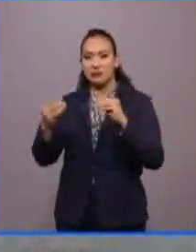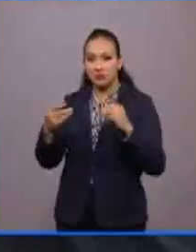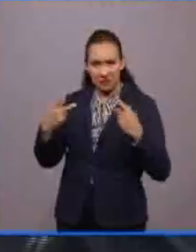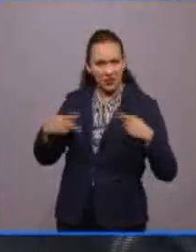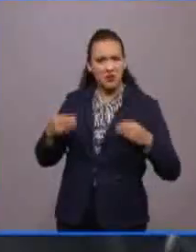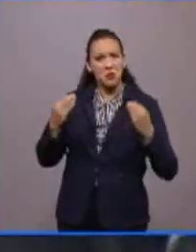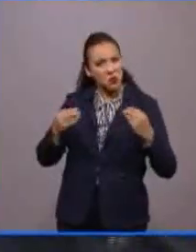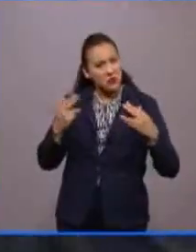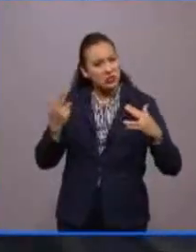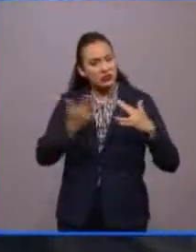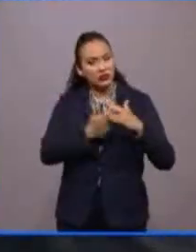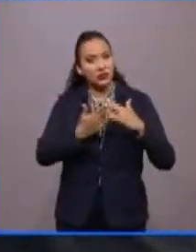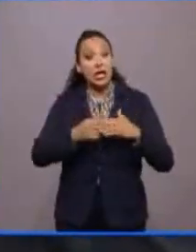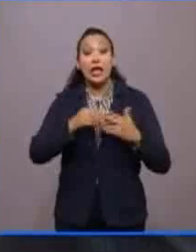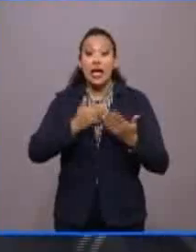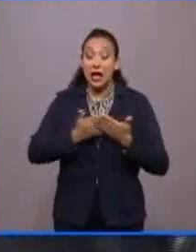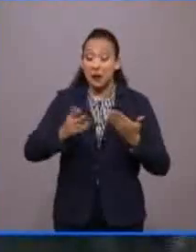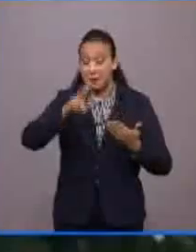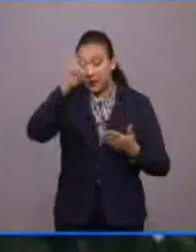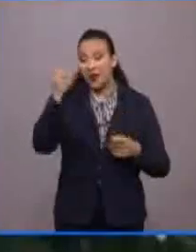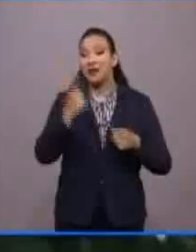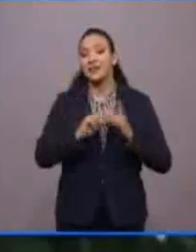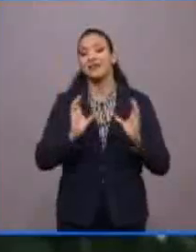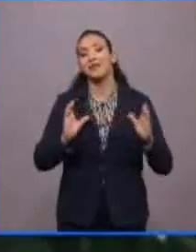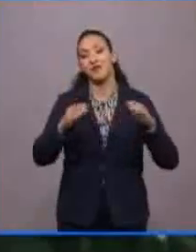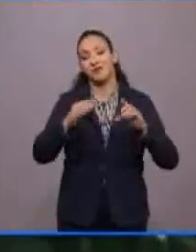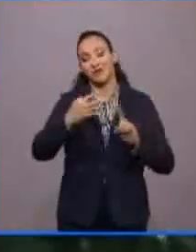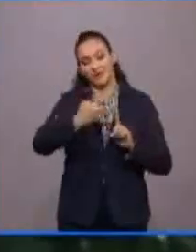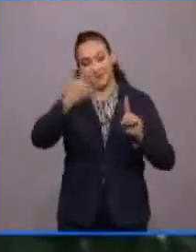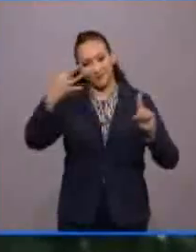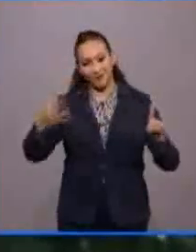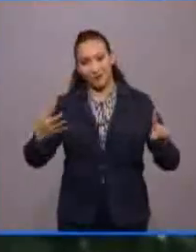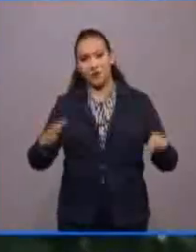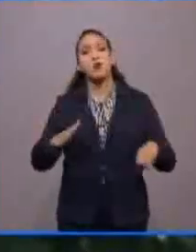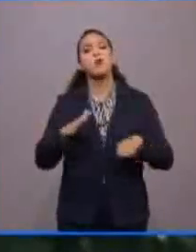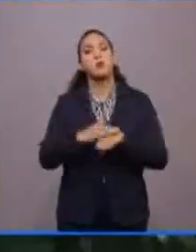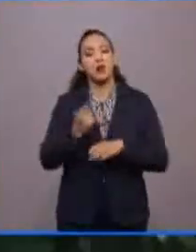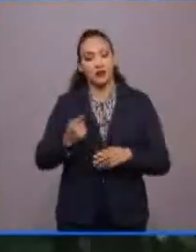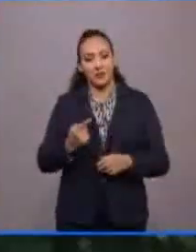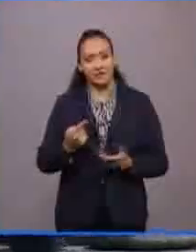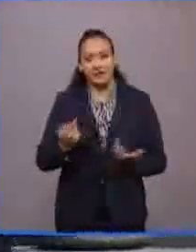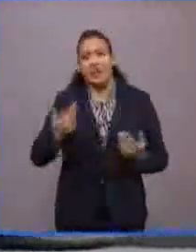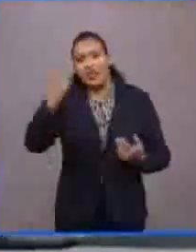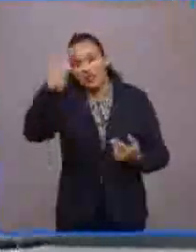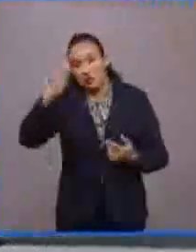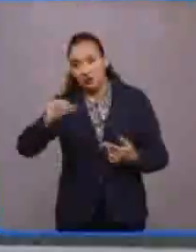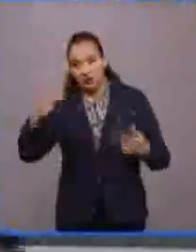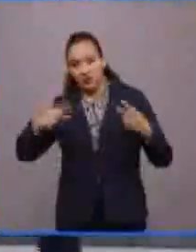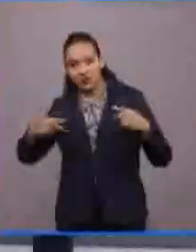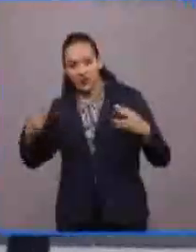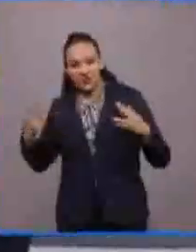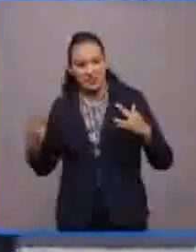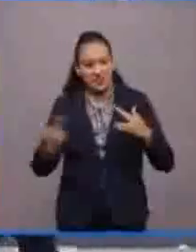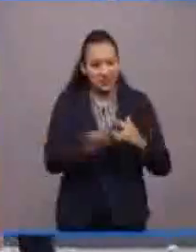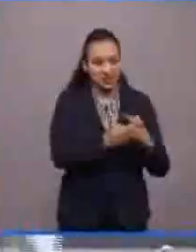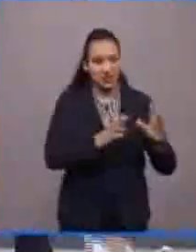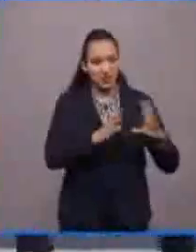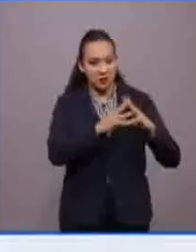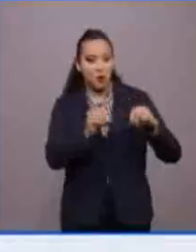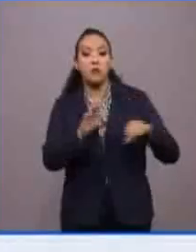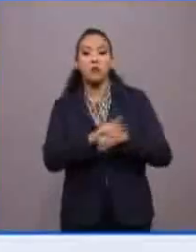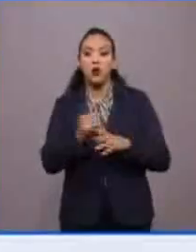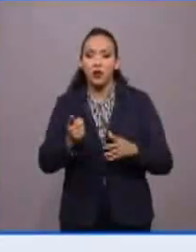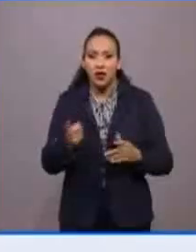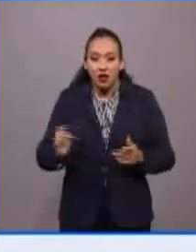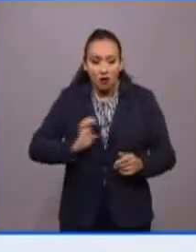forma diferenciada a las personas de la comunidad LGBT+, pues algunas de sus causas son violencias motivadas por identidad o